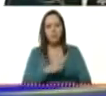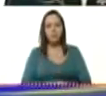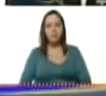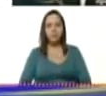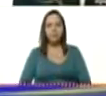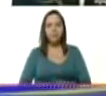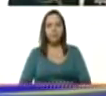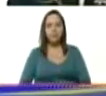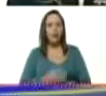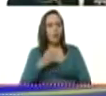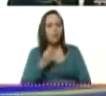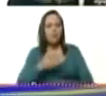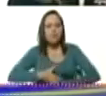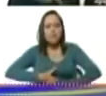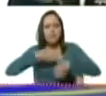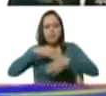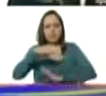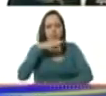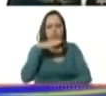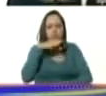mucha rabia, mucha indignación.